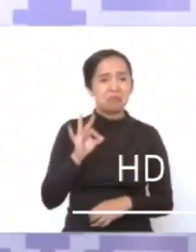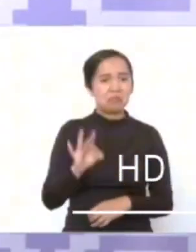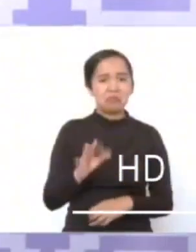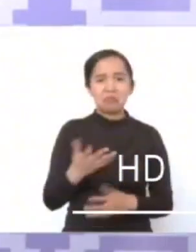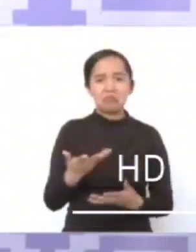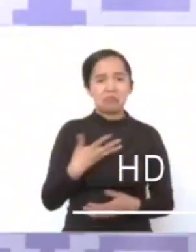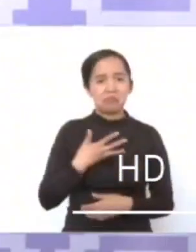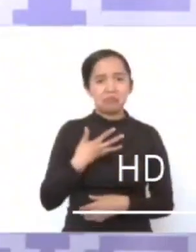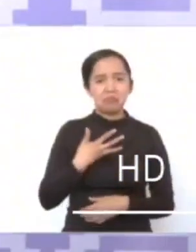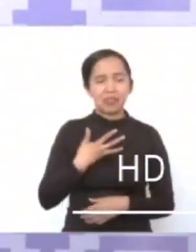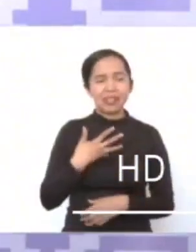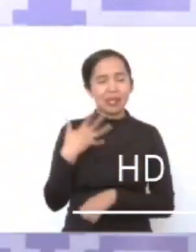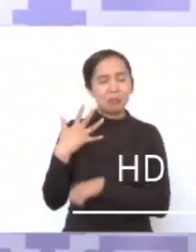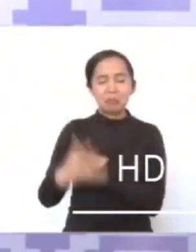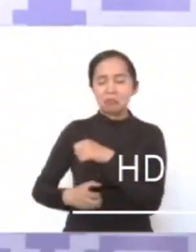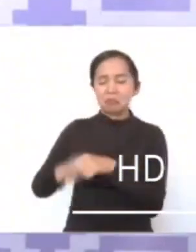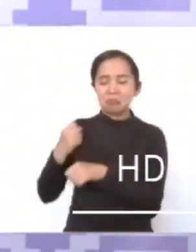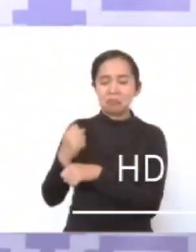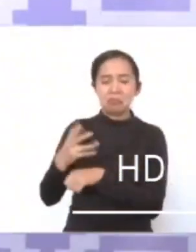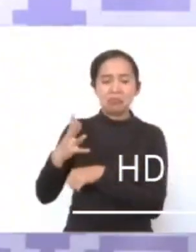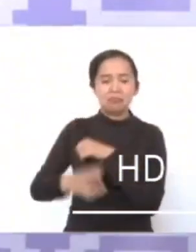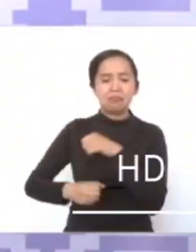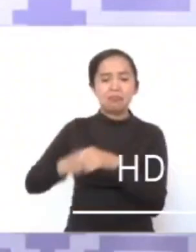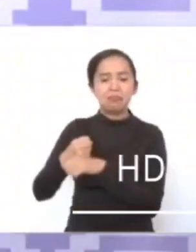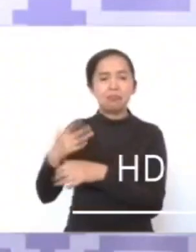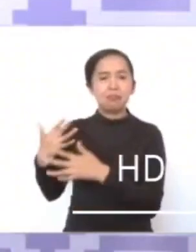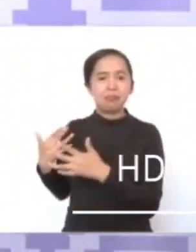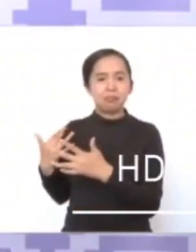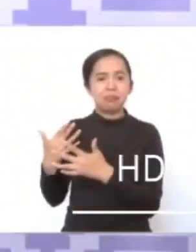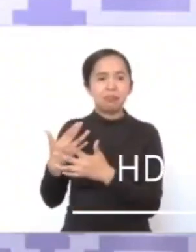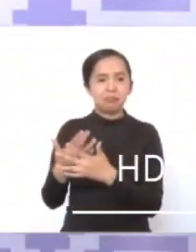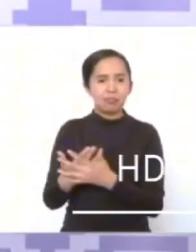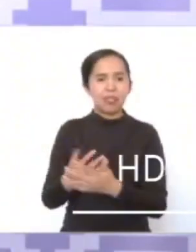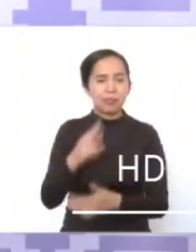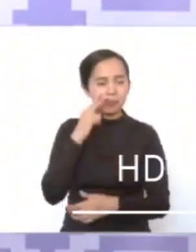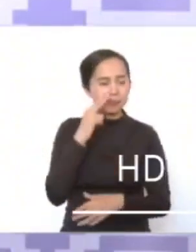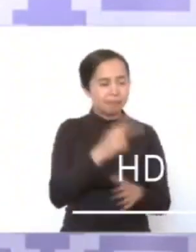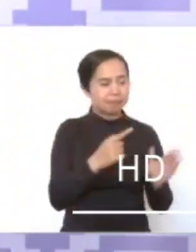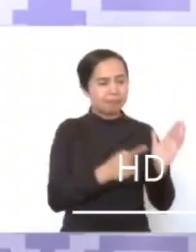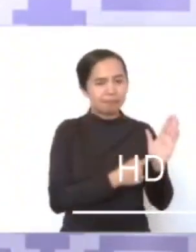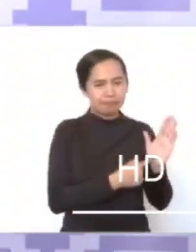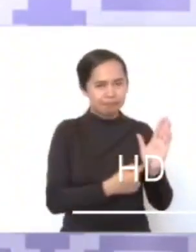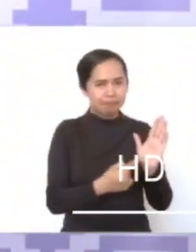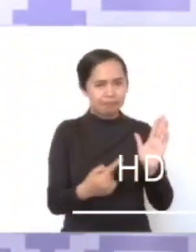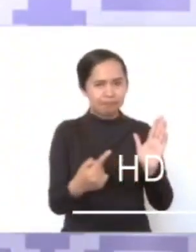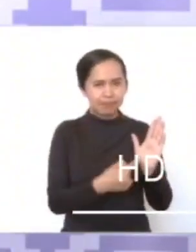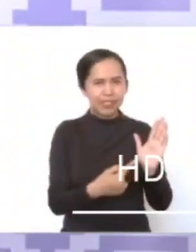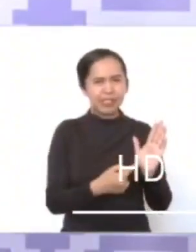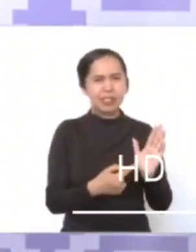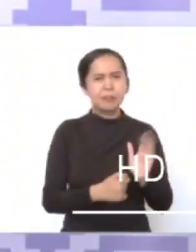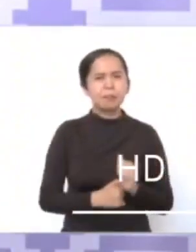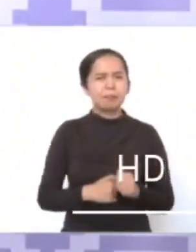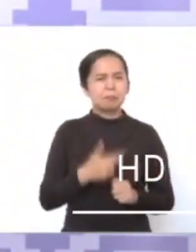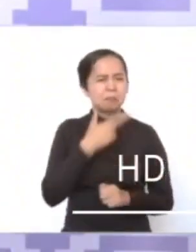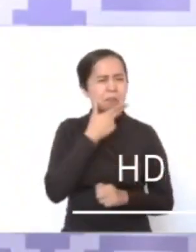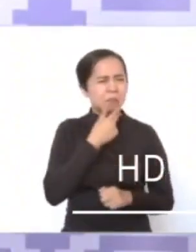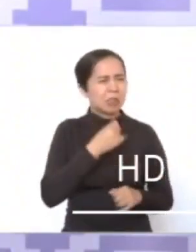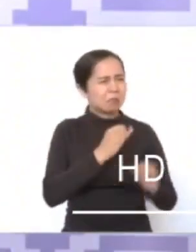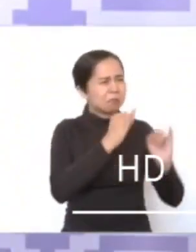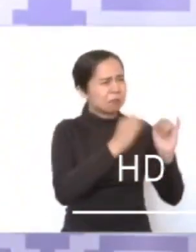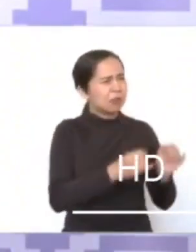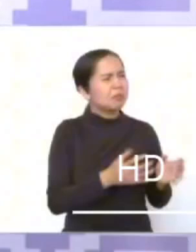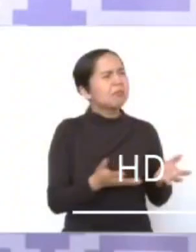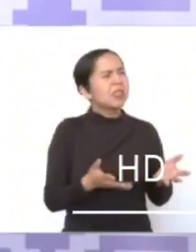hace varios años. Quiero comentarles también que esta campaña, que lo dice, ¿qué tipo de hombre eres? Las mujeres no